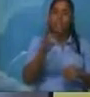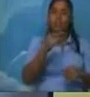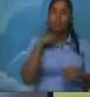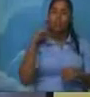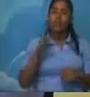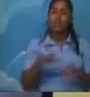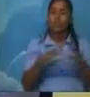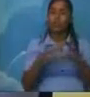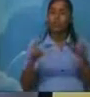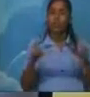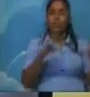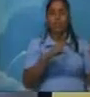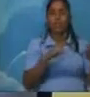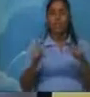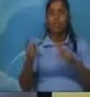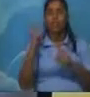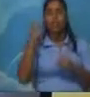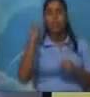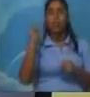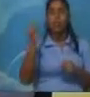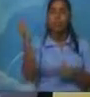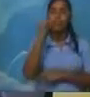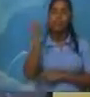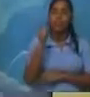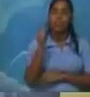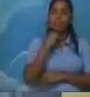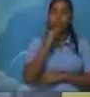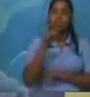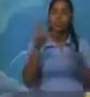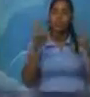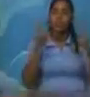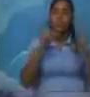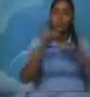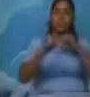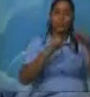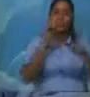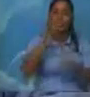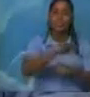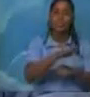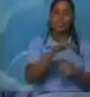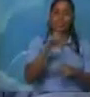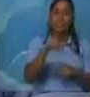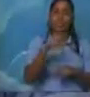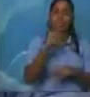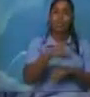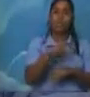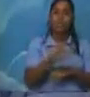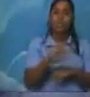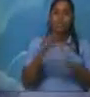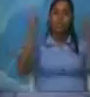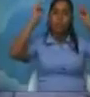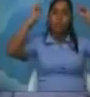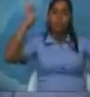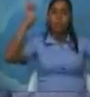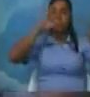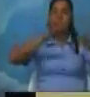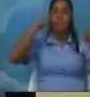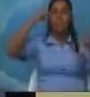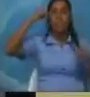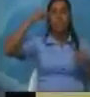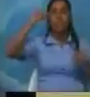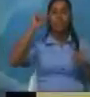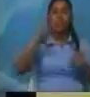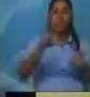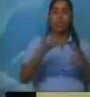desierto por causa de su desobediencia es una nueva generación que está allí a la orilla Moisés le está recordando